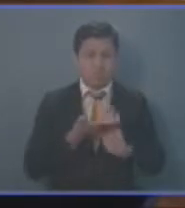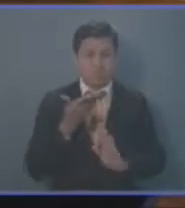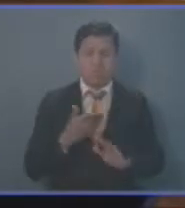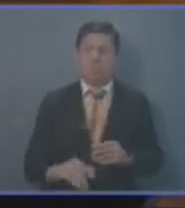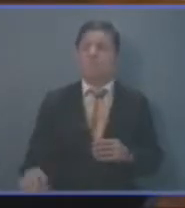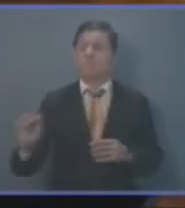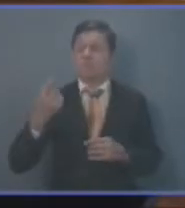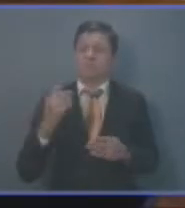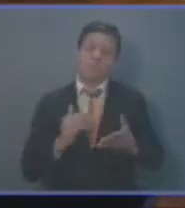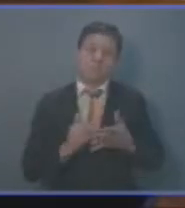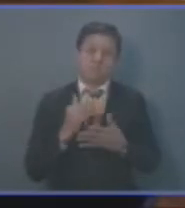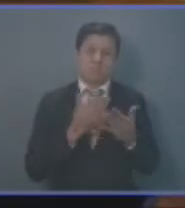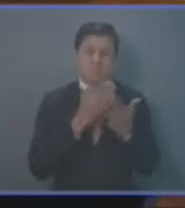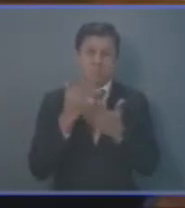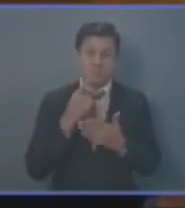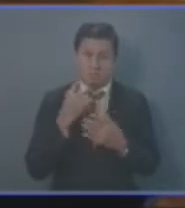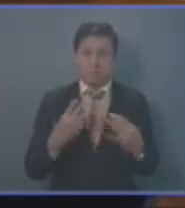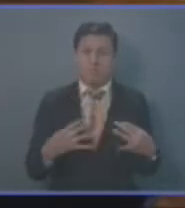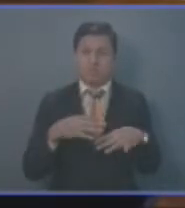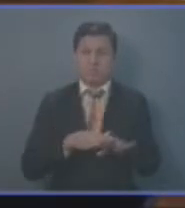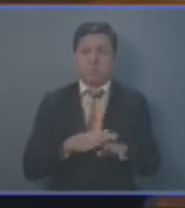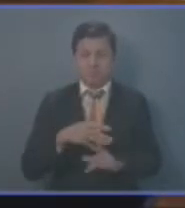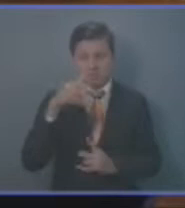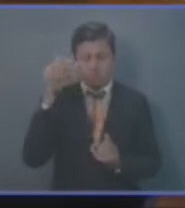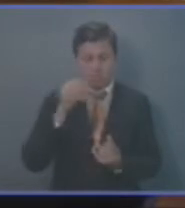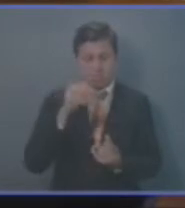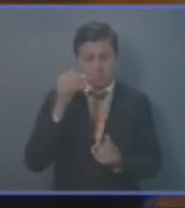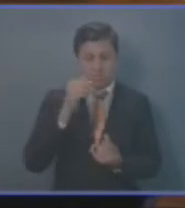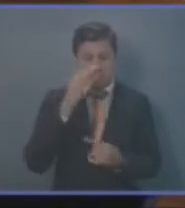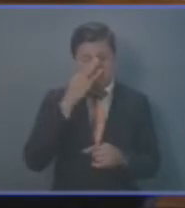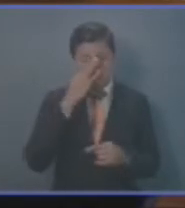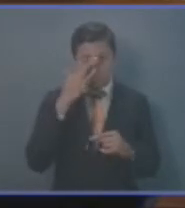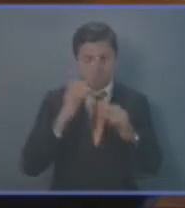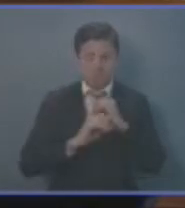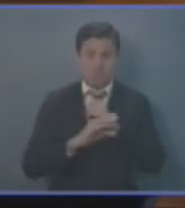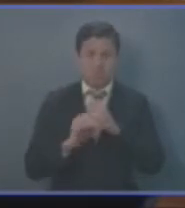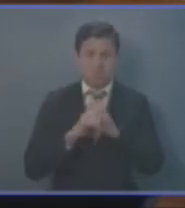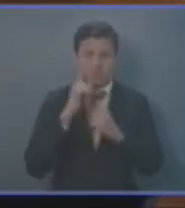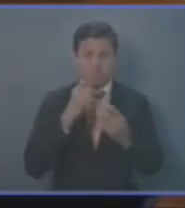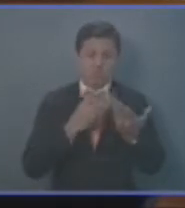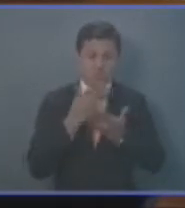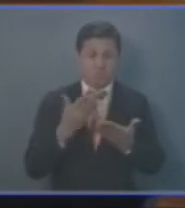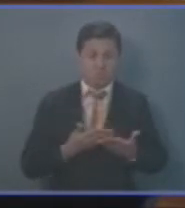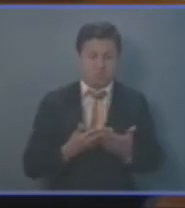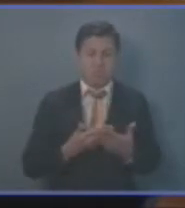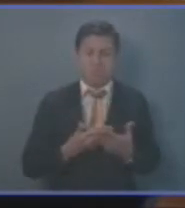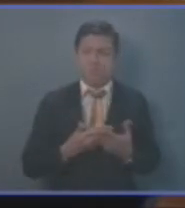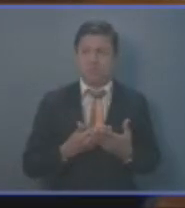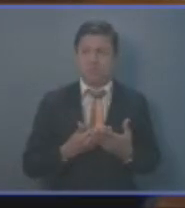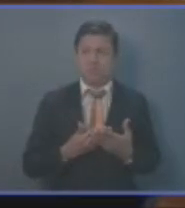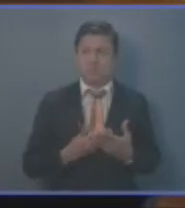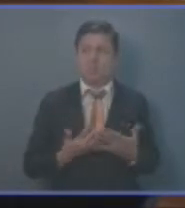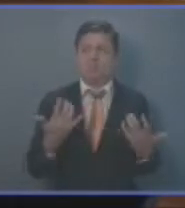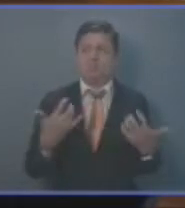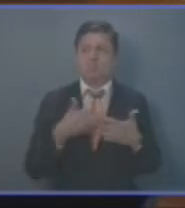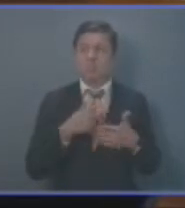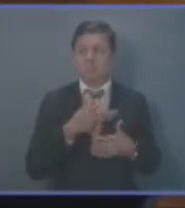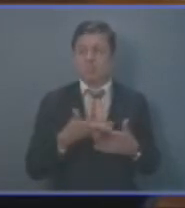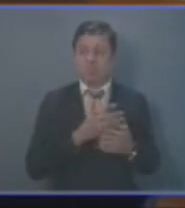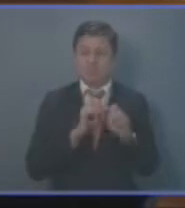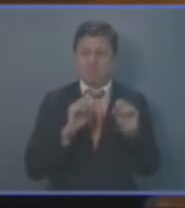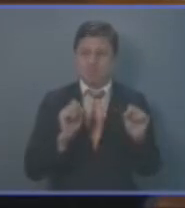del primer nivel de atención que incluya educación, promoción y prestación de servicios acordes al nivel